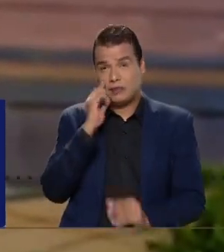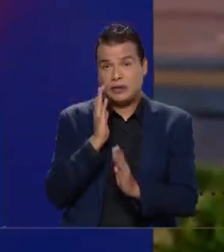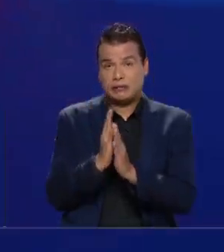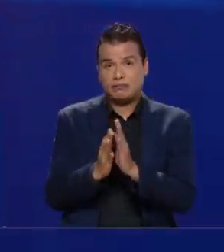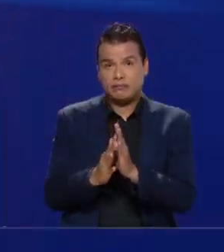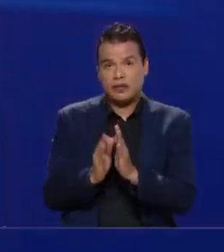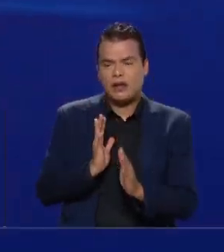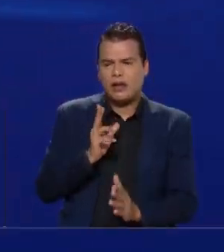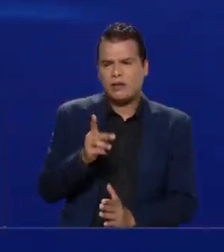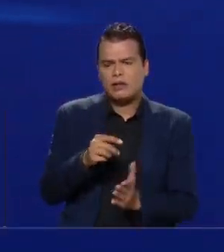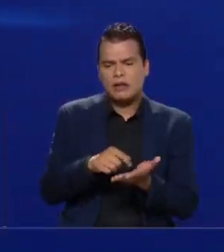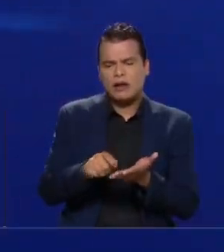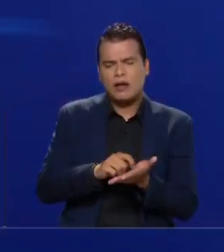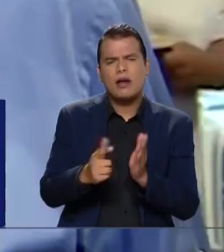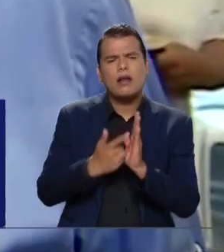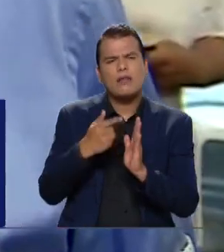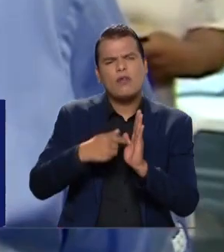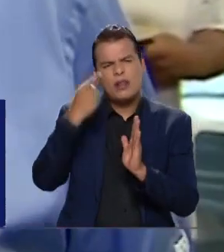obra.